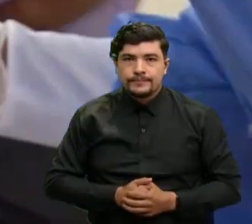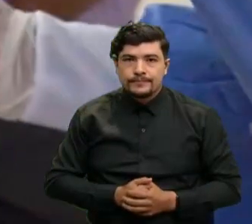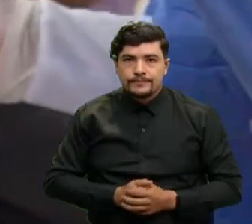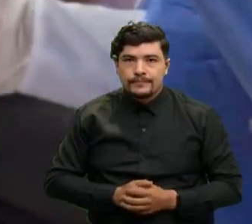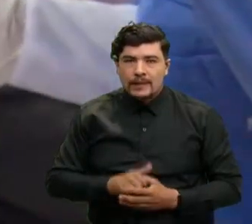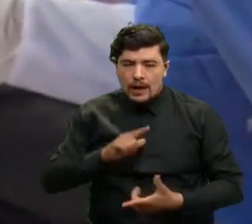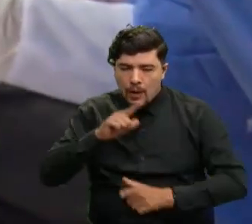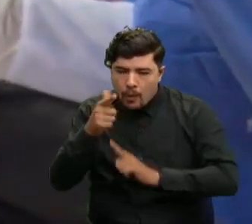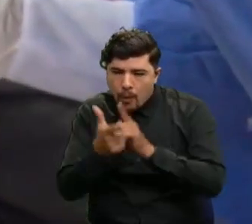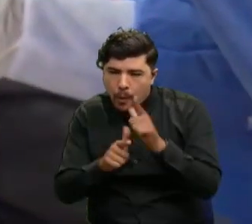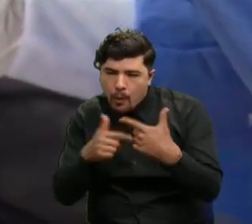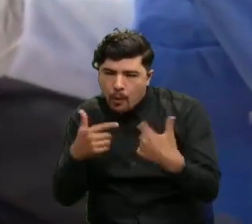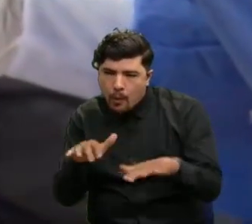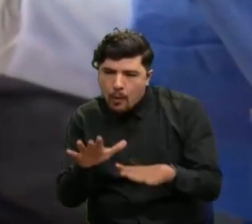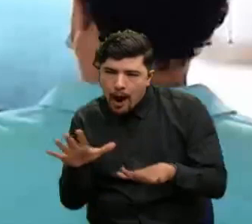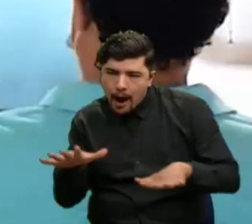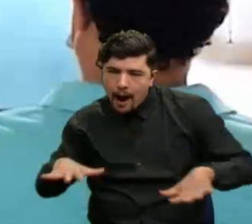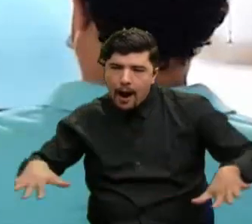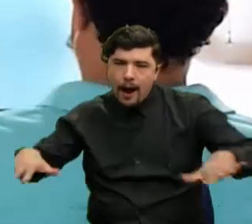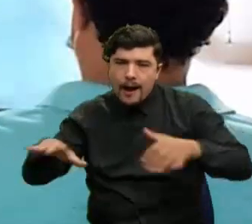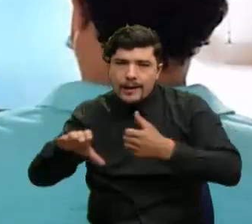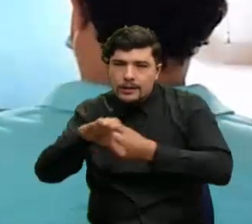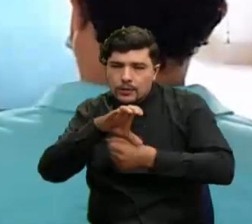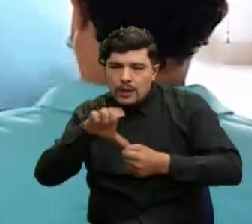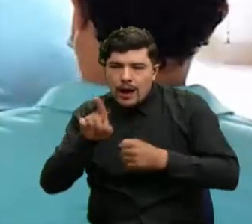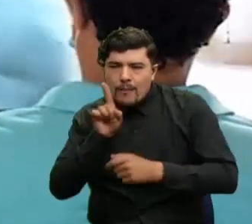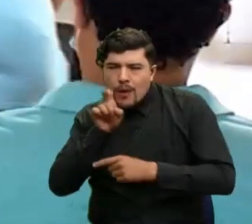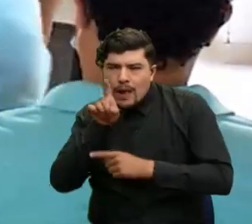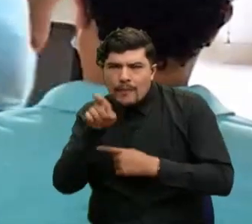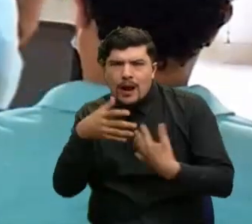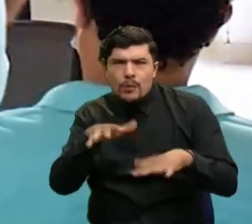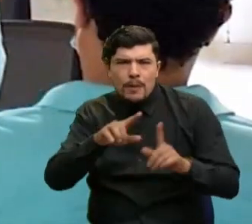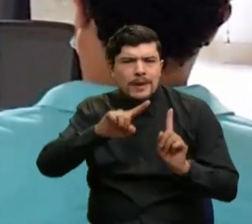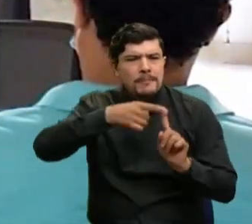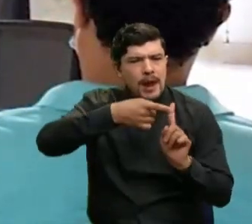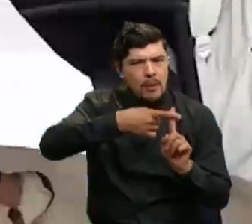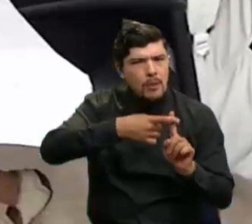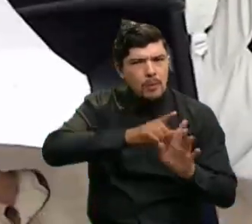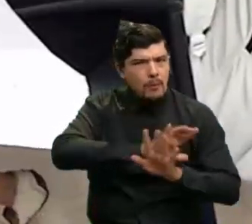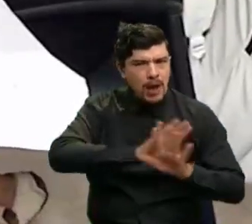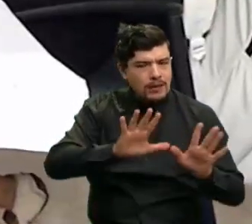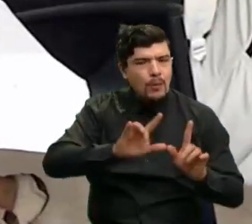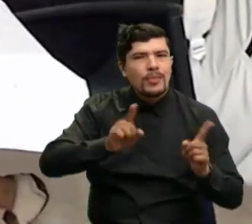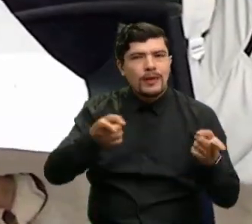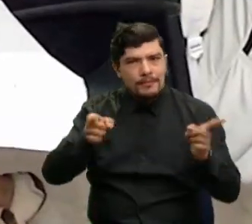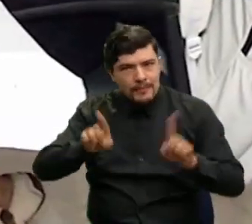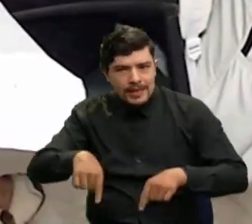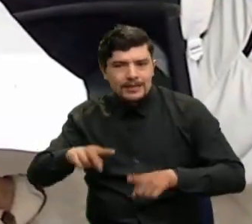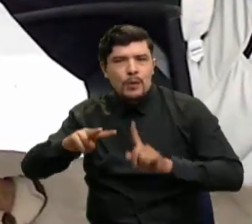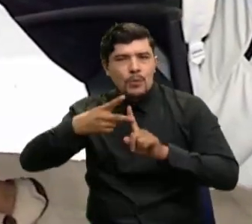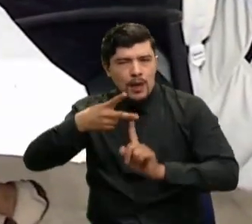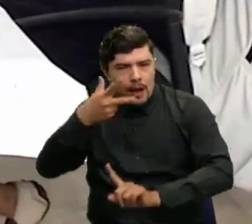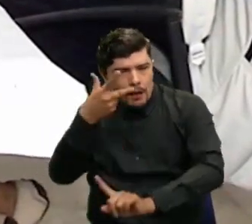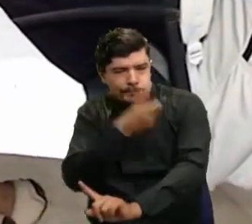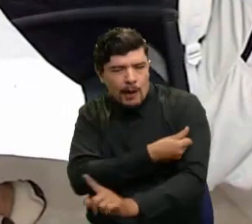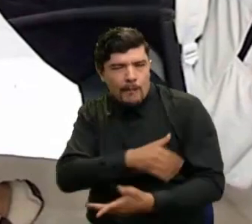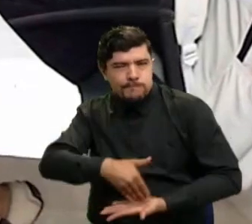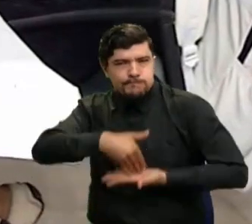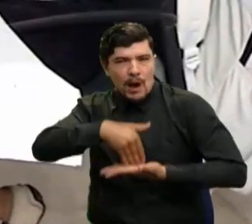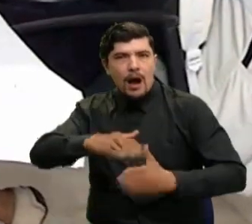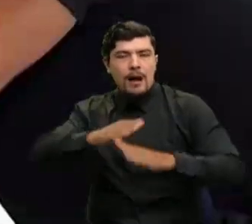completo que consideramos que Bucaramanga está dando, obviamente, la pauta a todo el departamento de Santander. Mira,